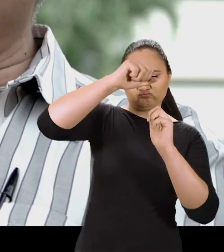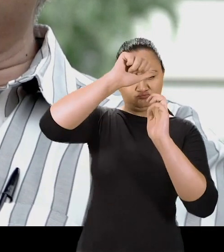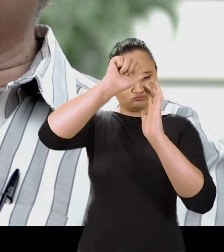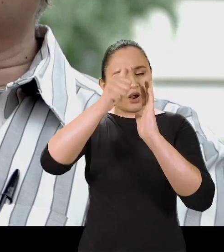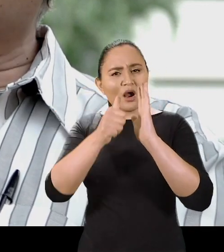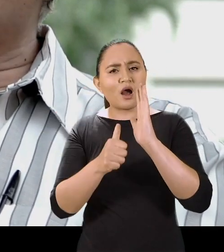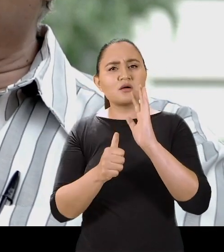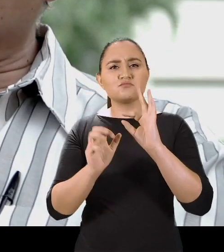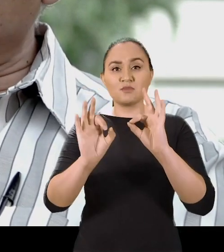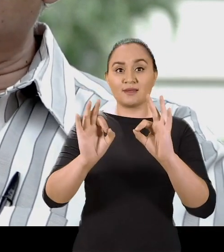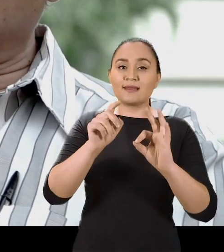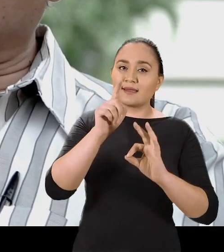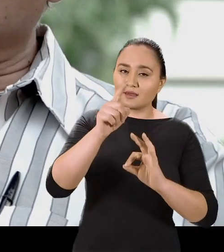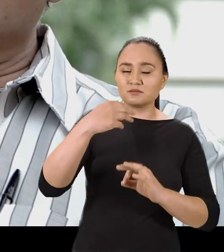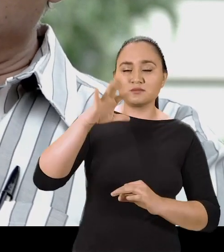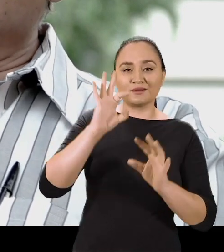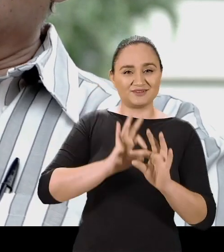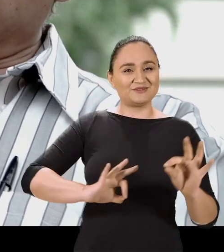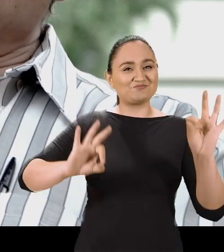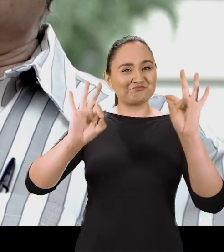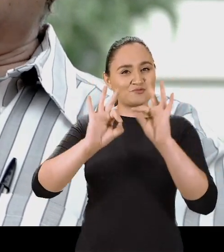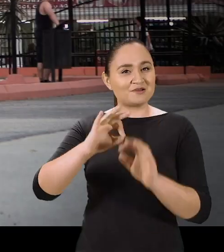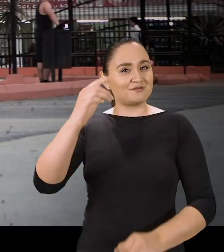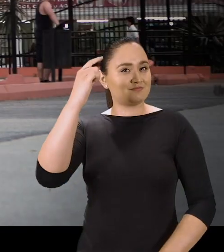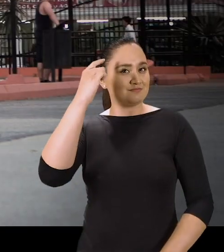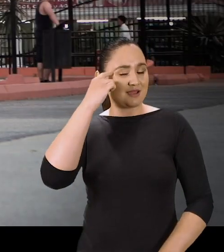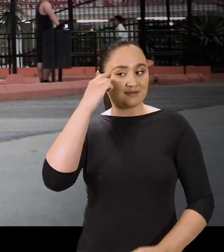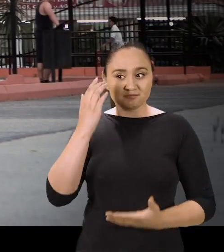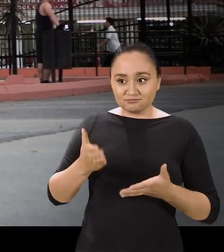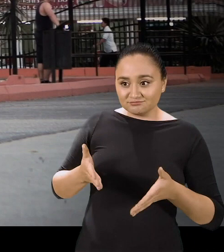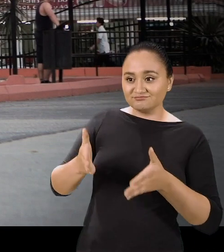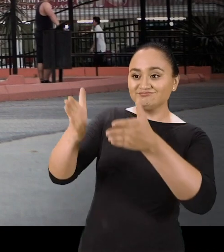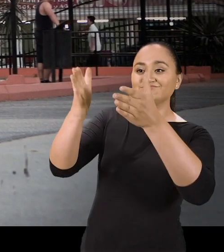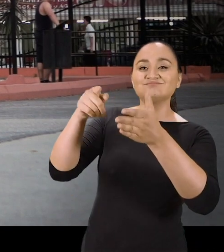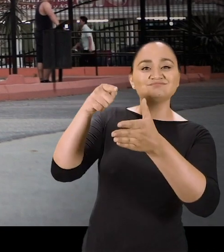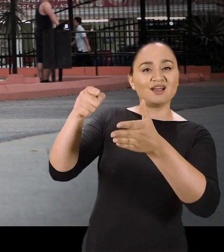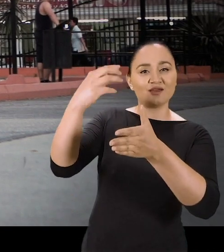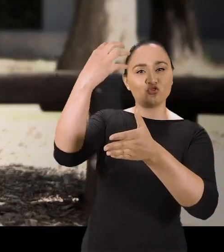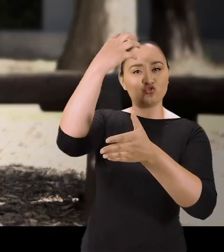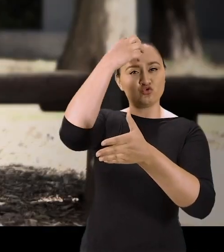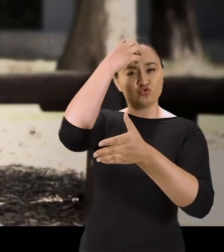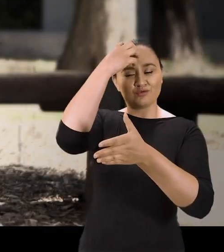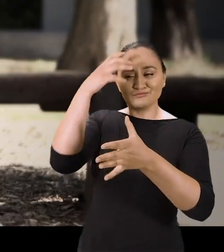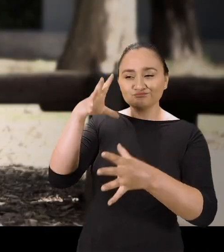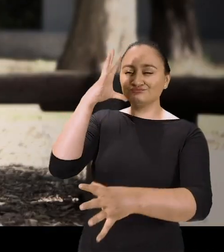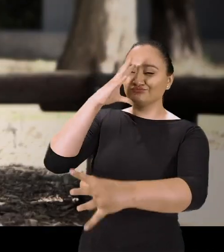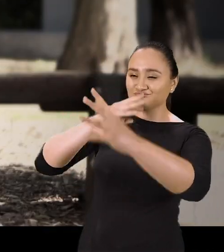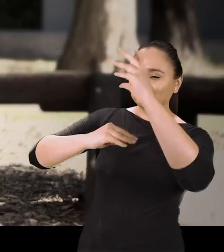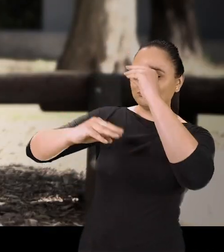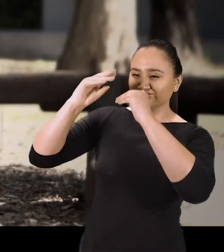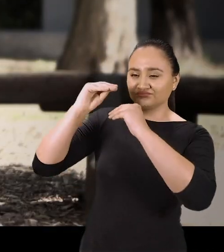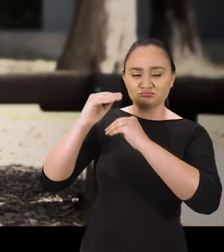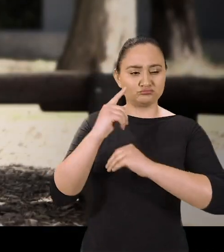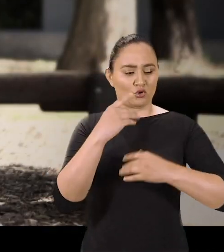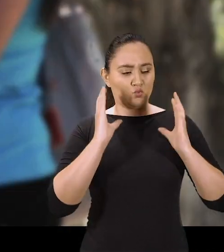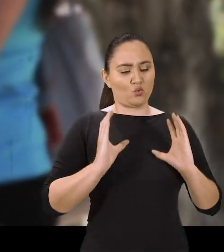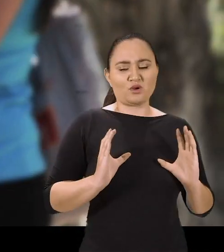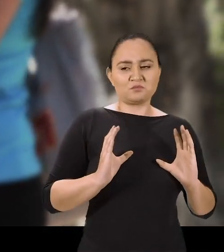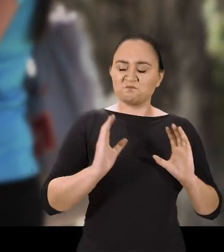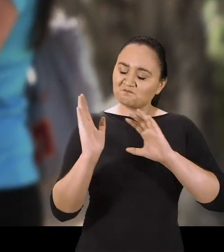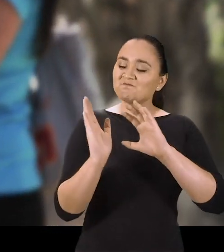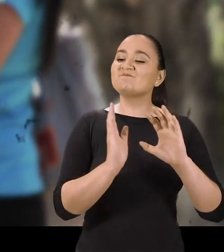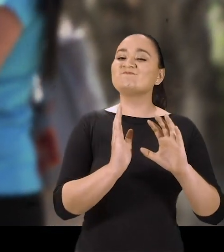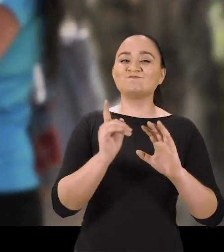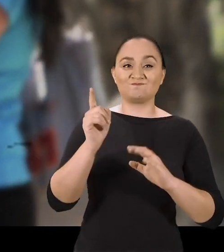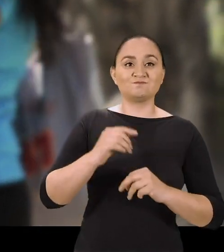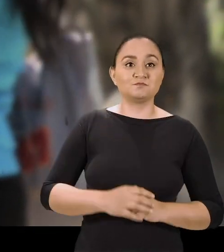los aspectos artísticos y que vayan más bien por el camino de lo que es la academia más